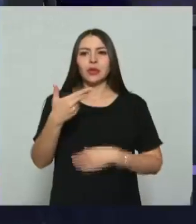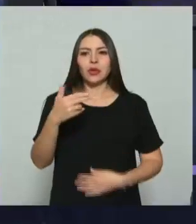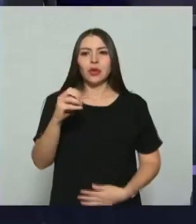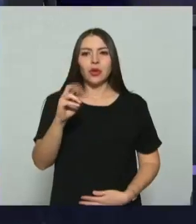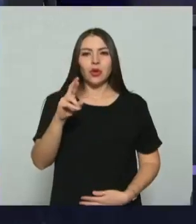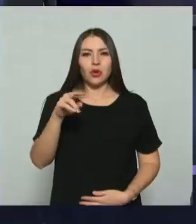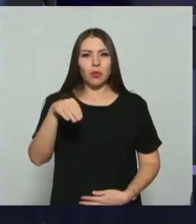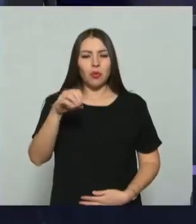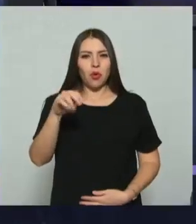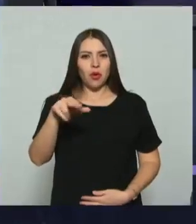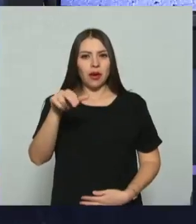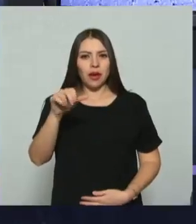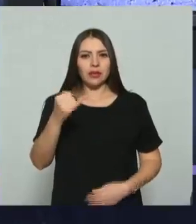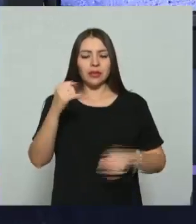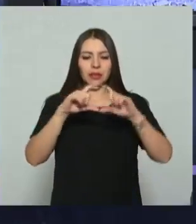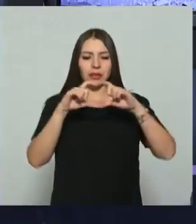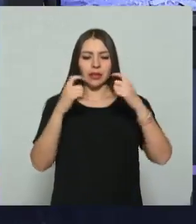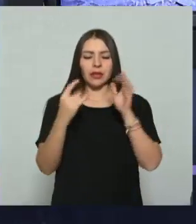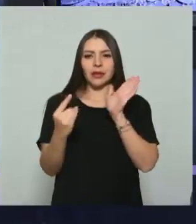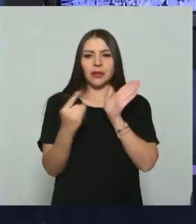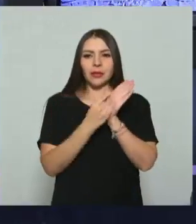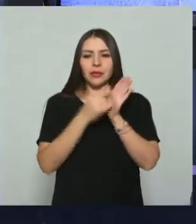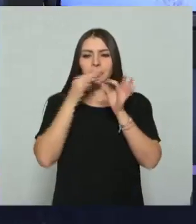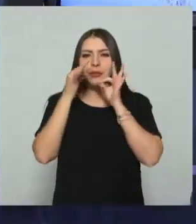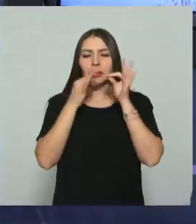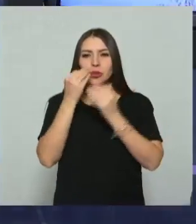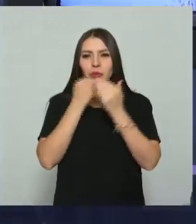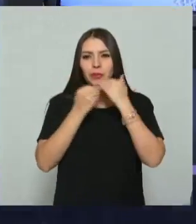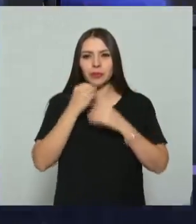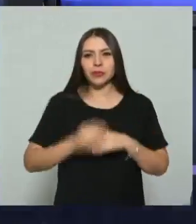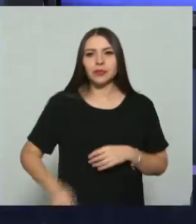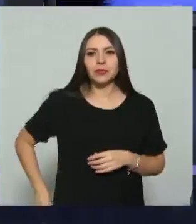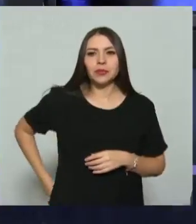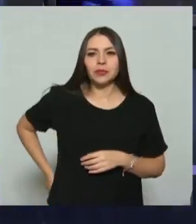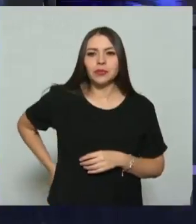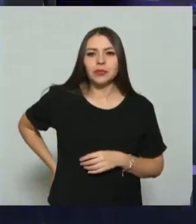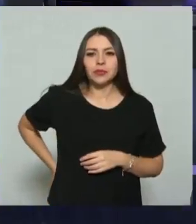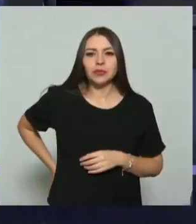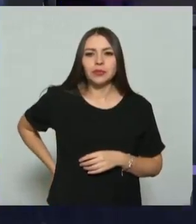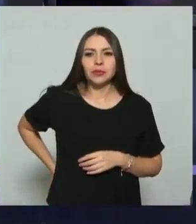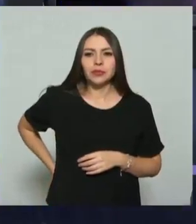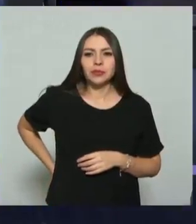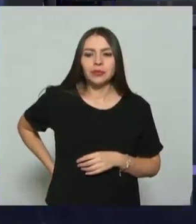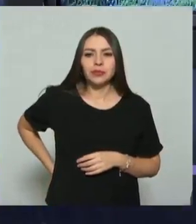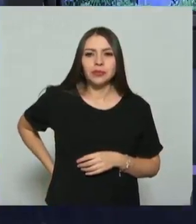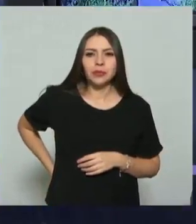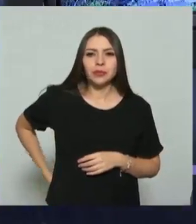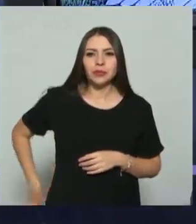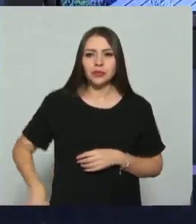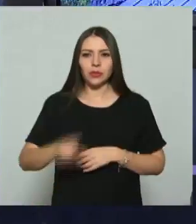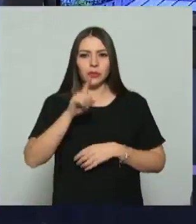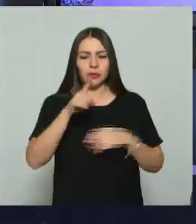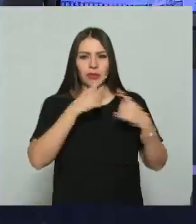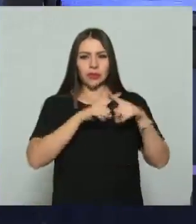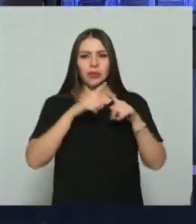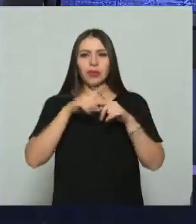muy interesante es que todos estos antibióticos que nosotros administramos, suministramos a los